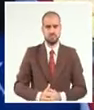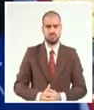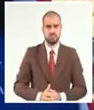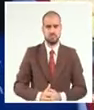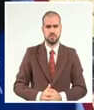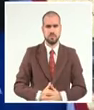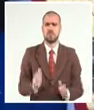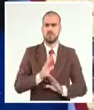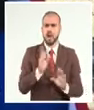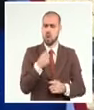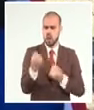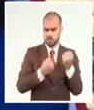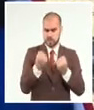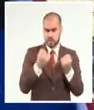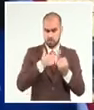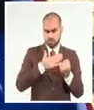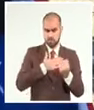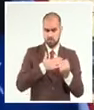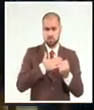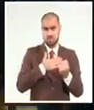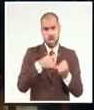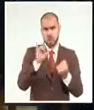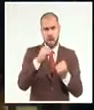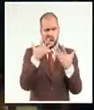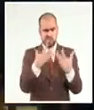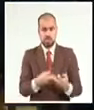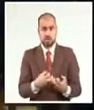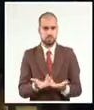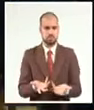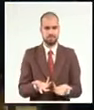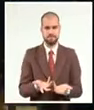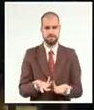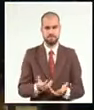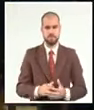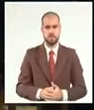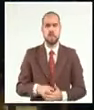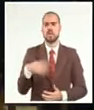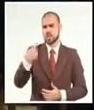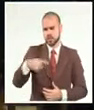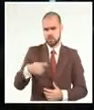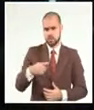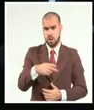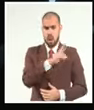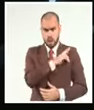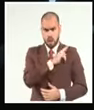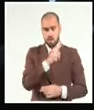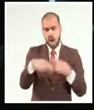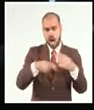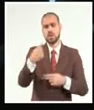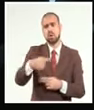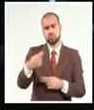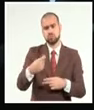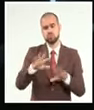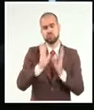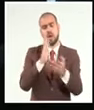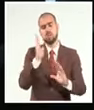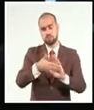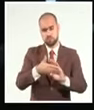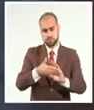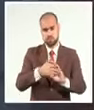un transporte nuestro que fue destruido. El tribunal encargado del proceso penal por los hechos de